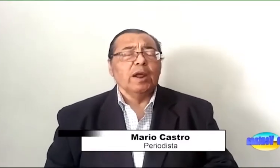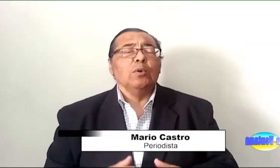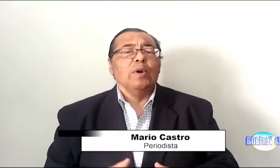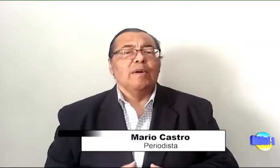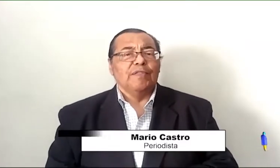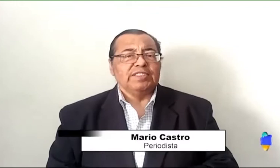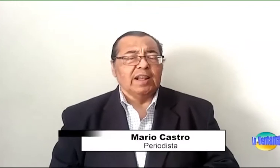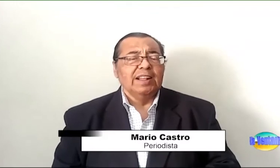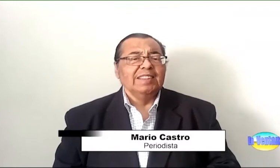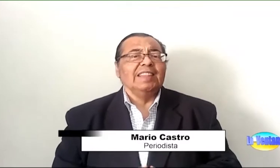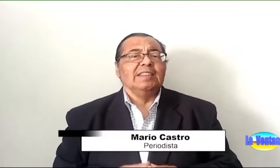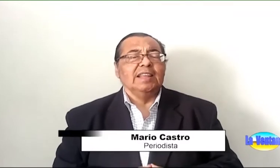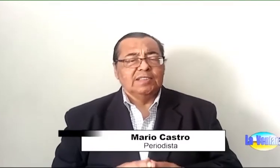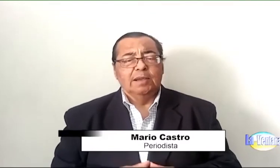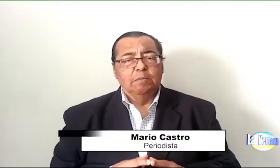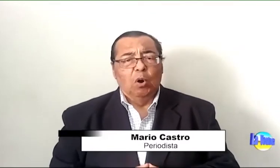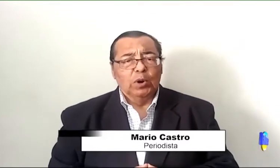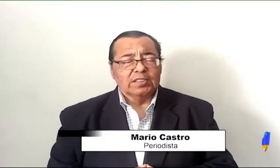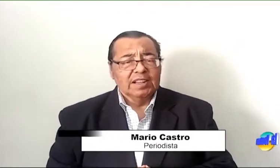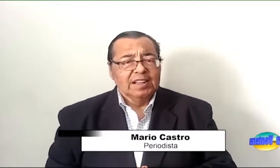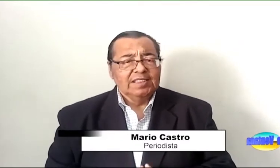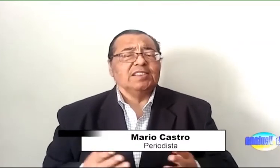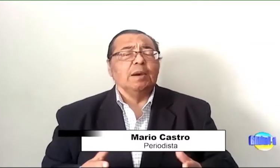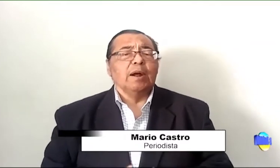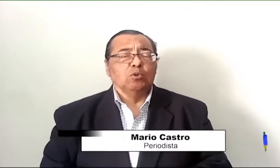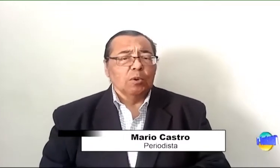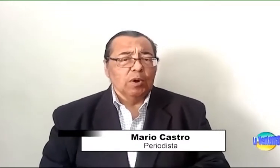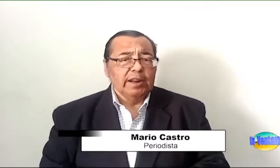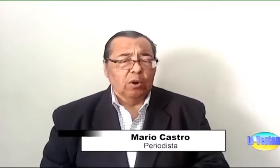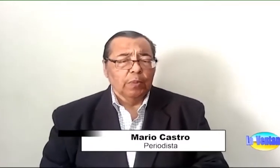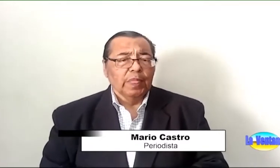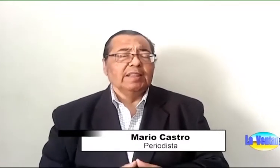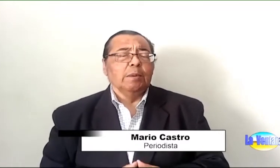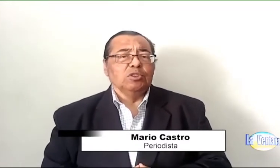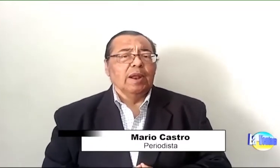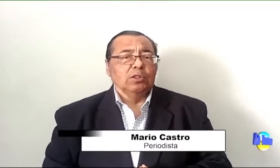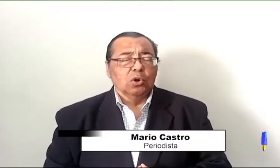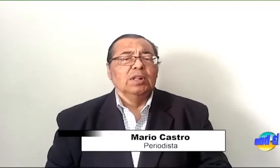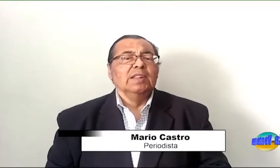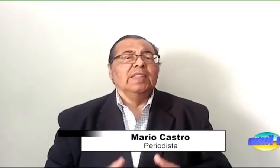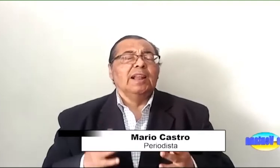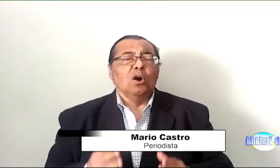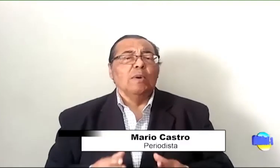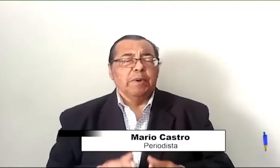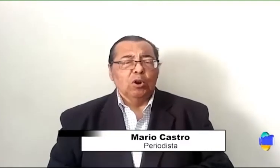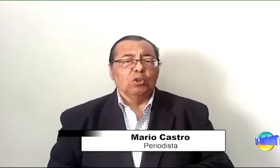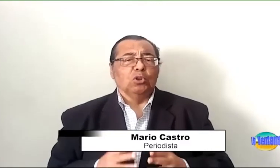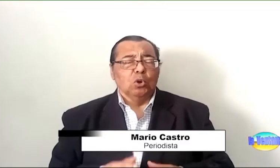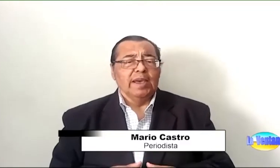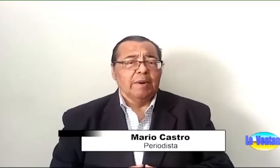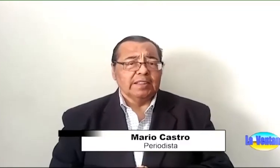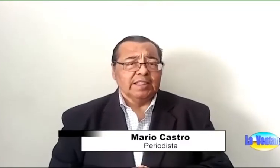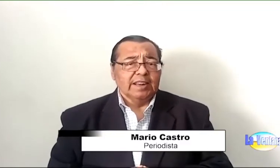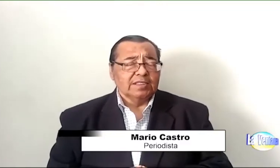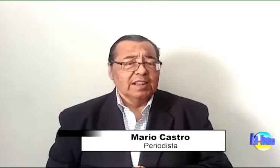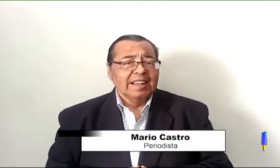va a correr una nueva fecha del tc mouras y así habrá un chambón y no estamos hablando de joven pilón con